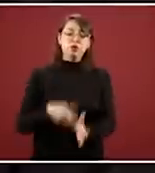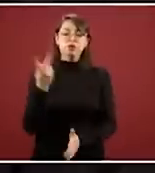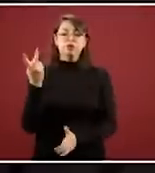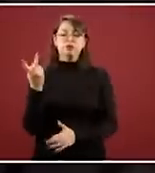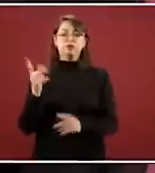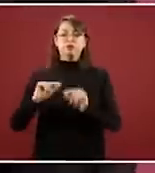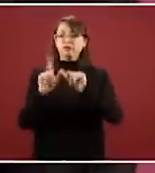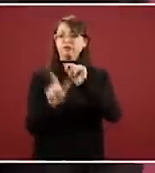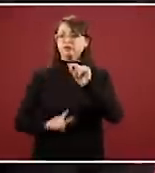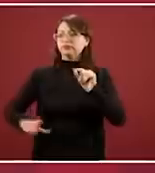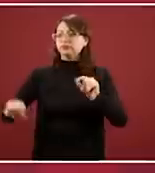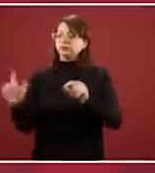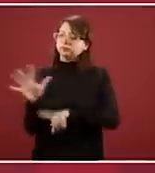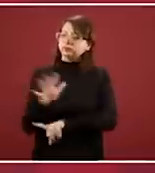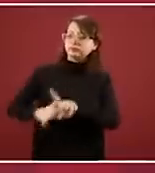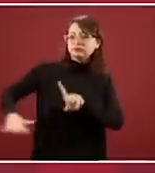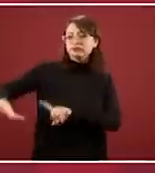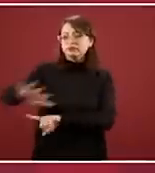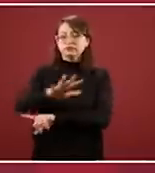el tejido social,